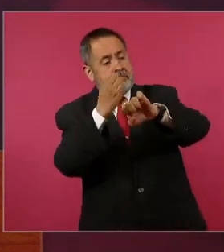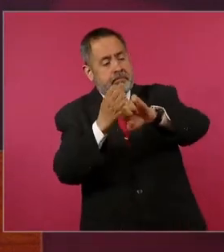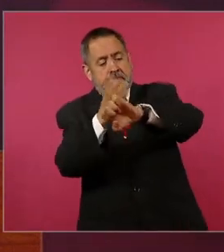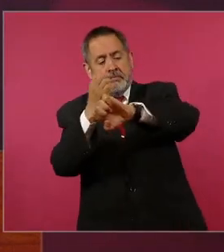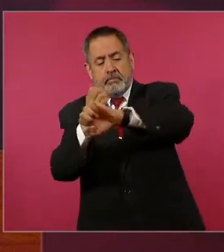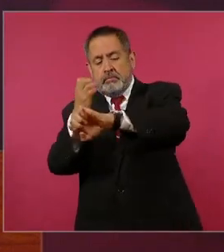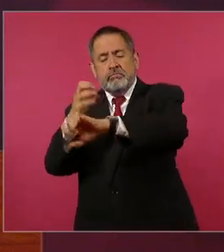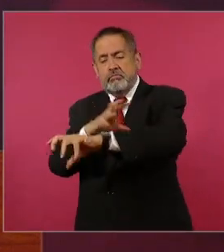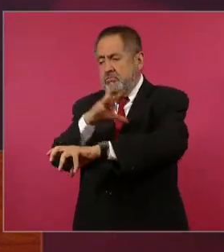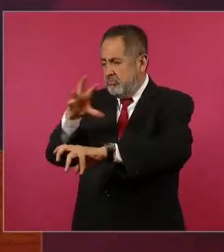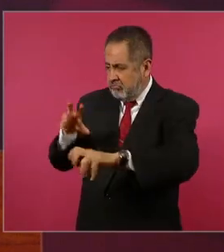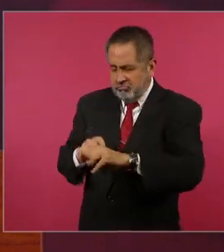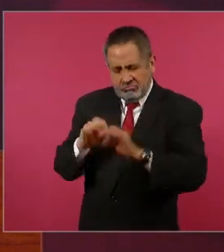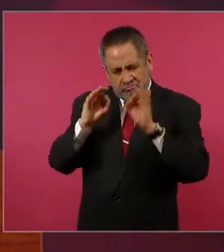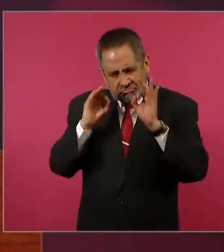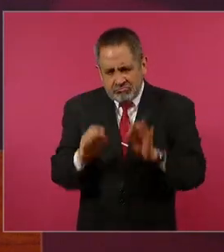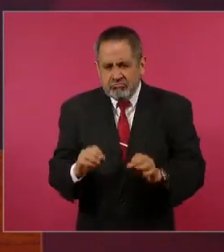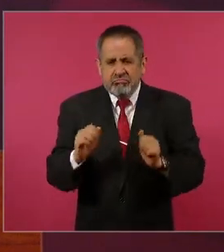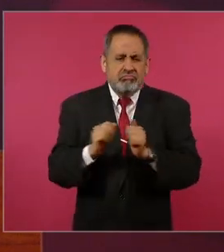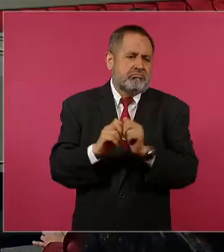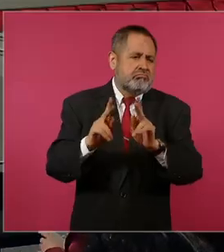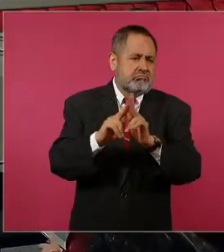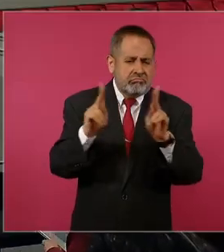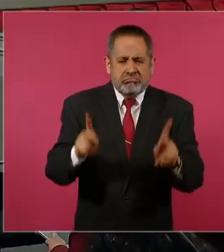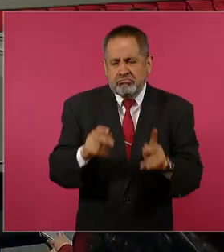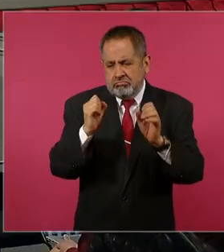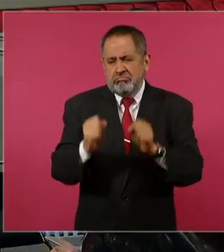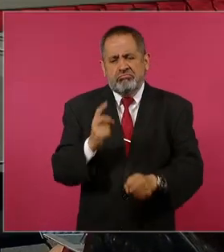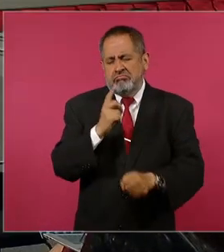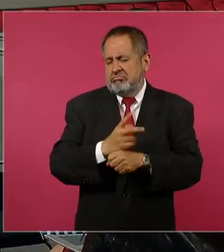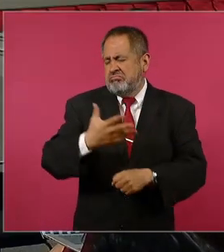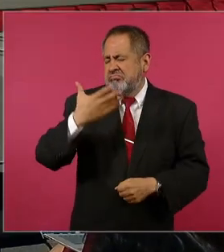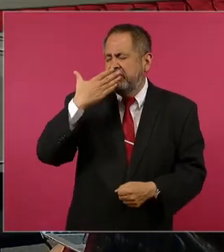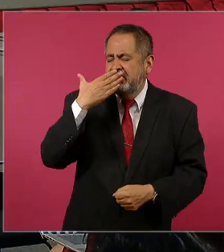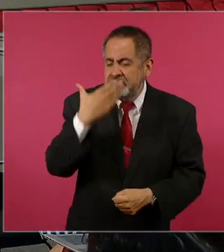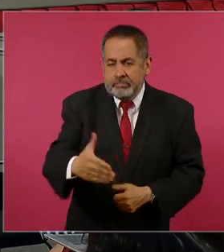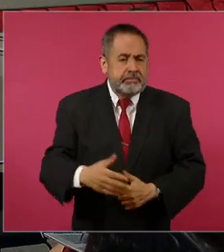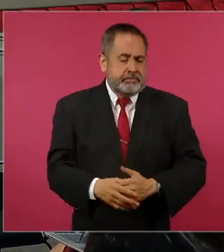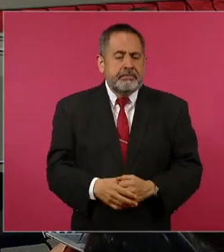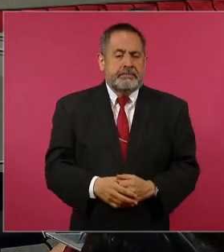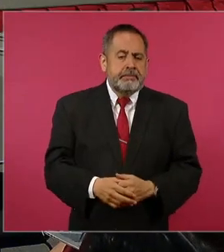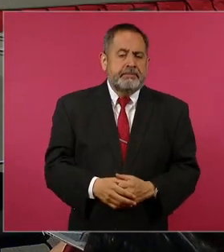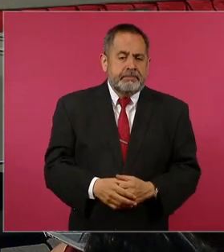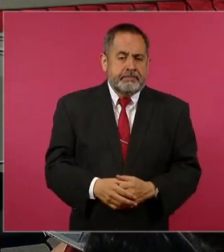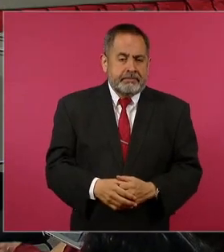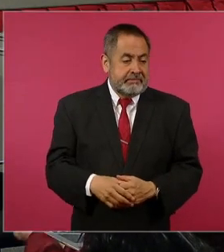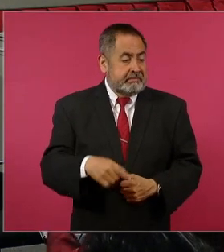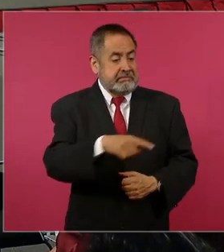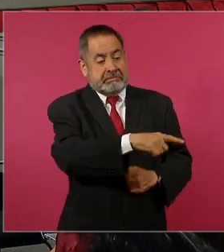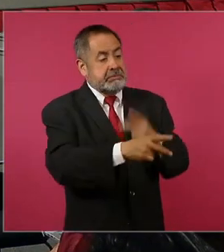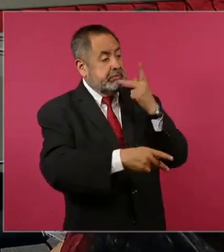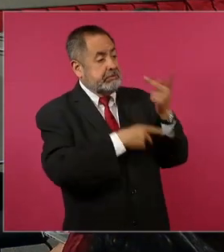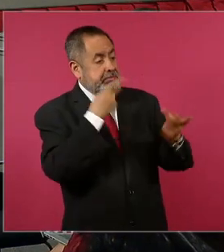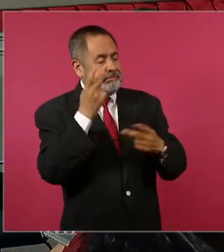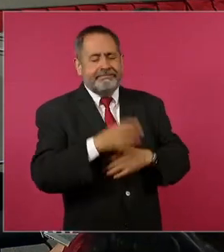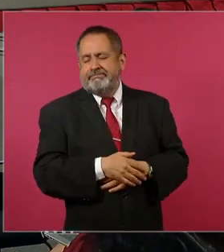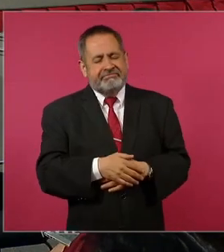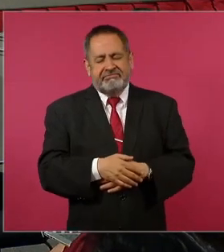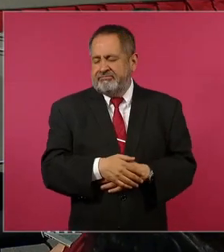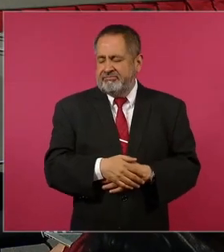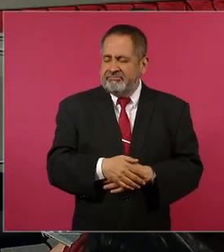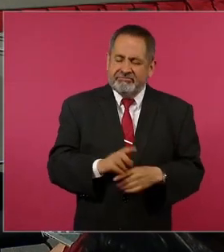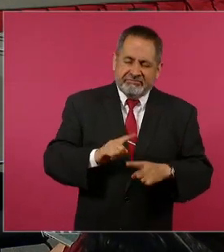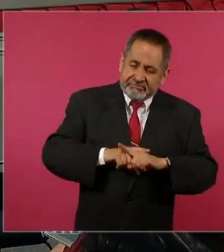las mesas de paz y seguridad. Contrario a lo que se decía, la